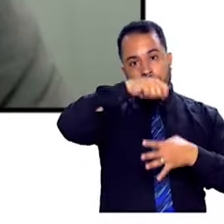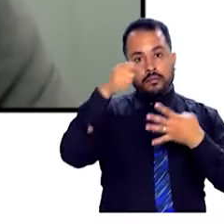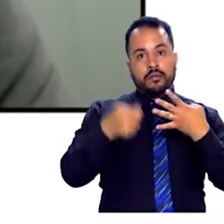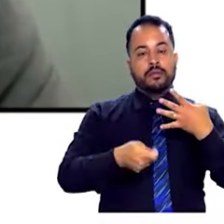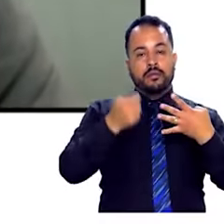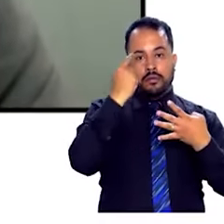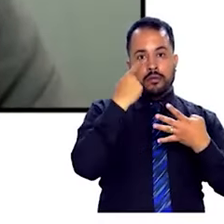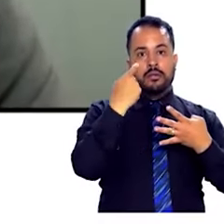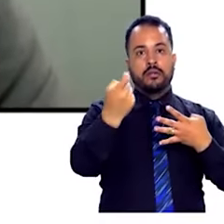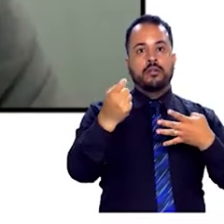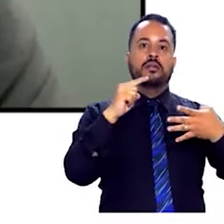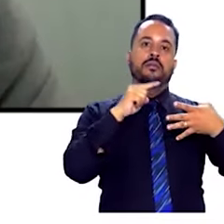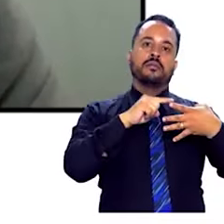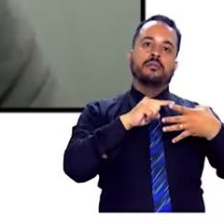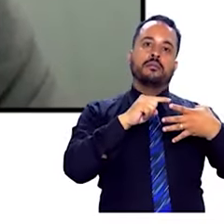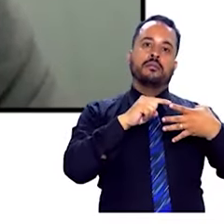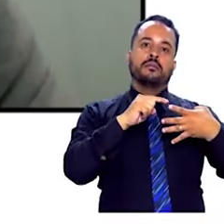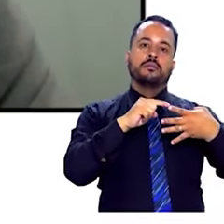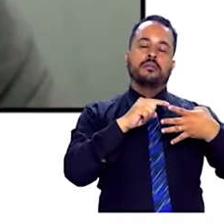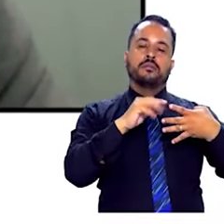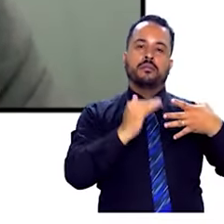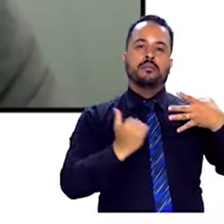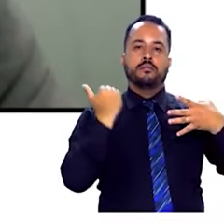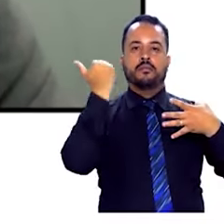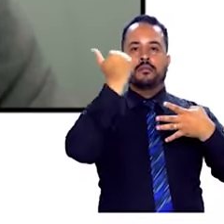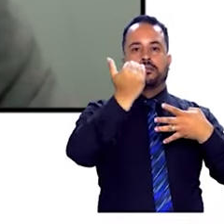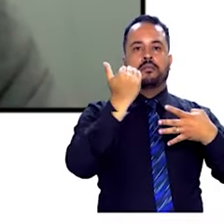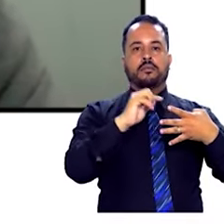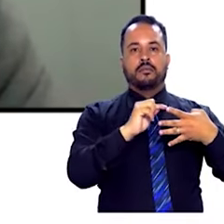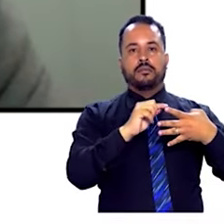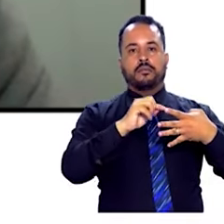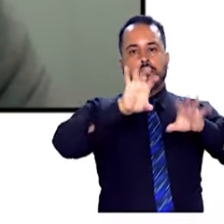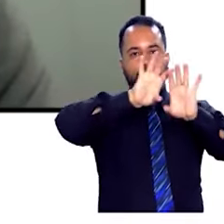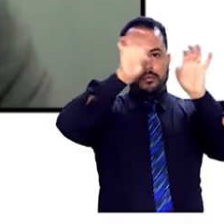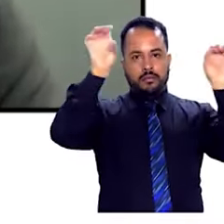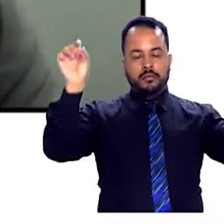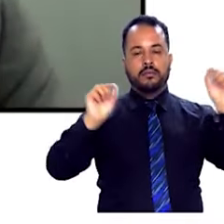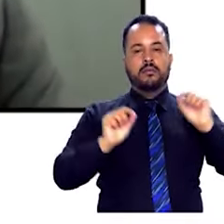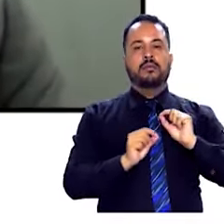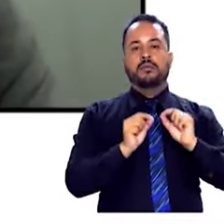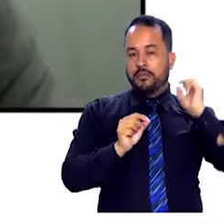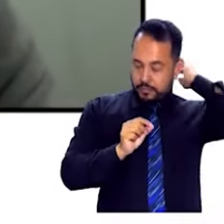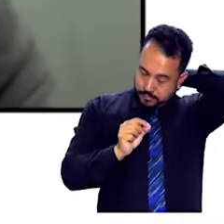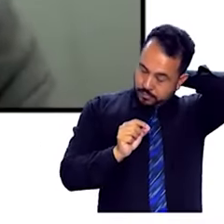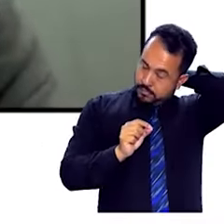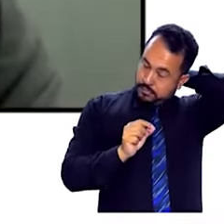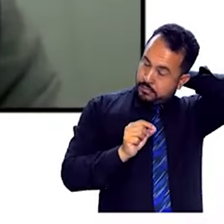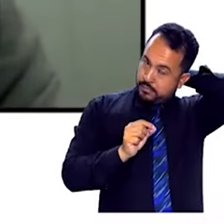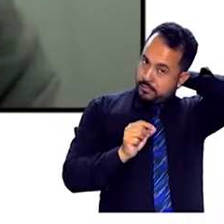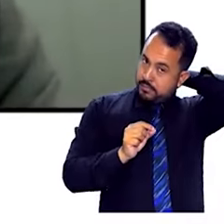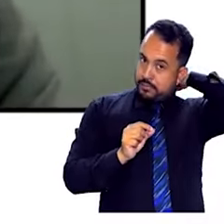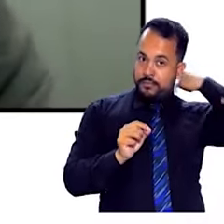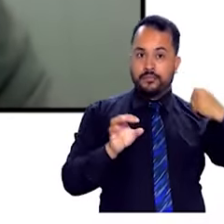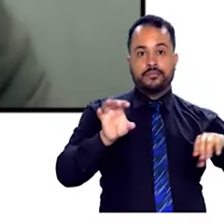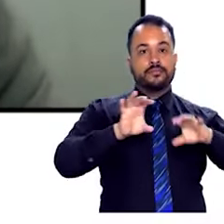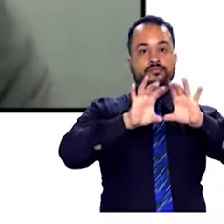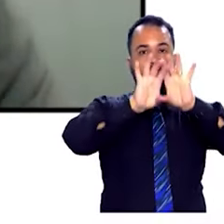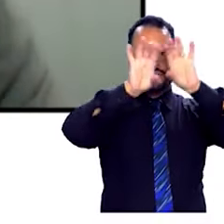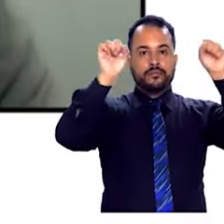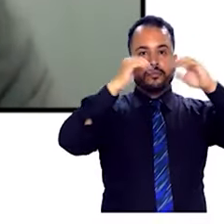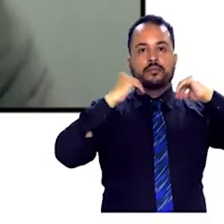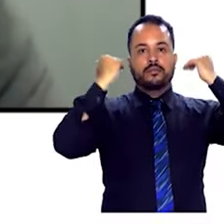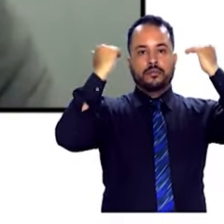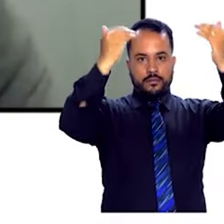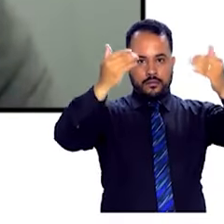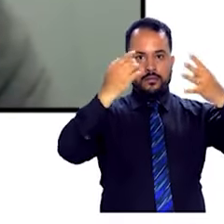Pie desde hace aos la corte Suprema antes Y después De que se le otor la